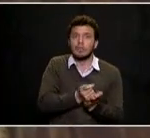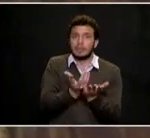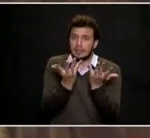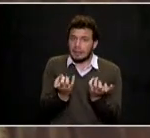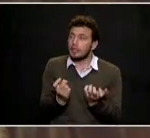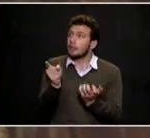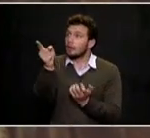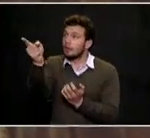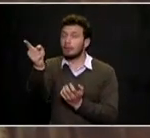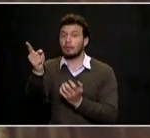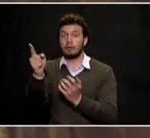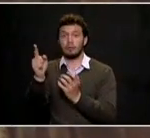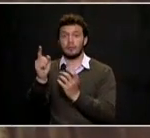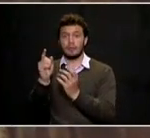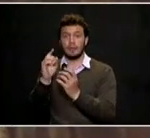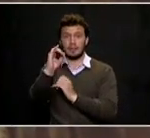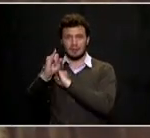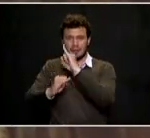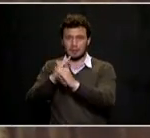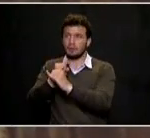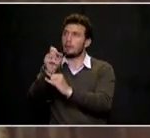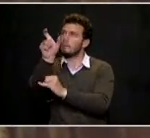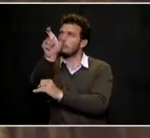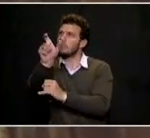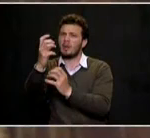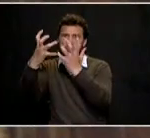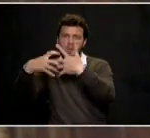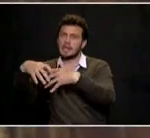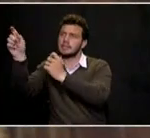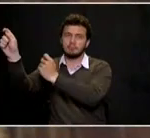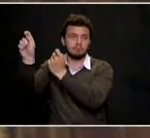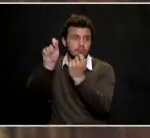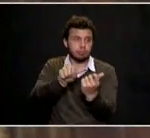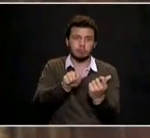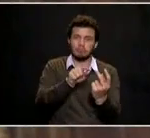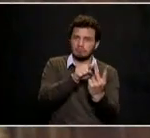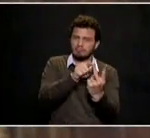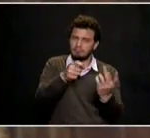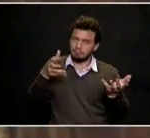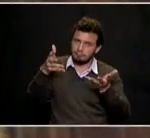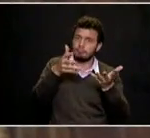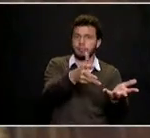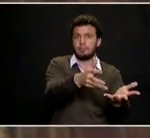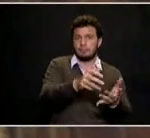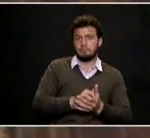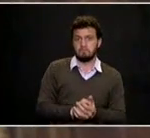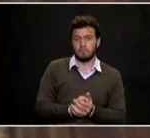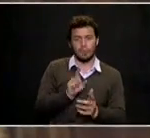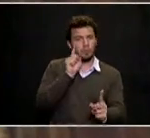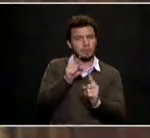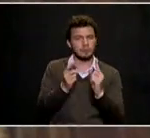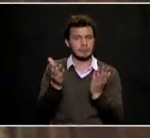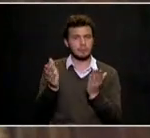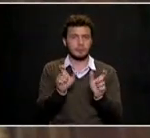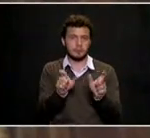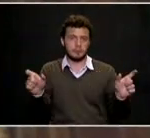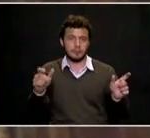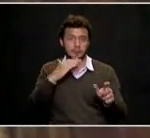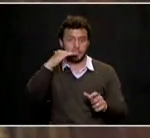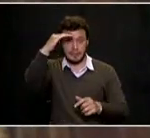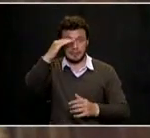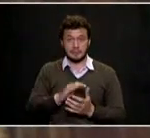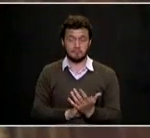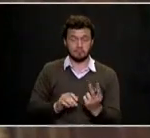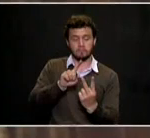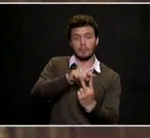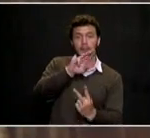y podamos tener mejor servicio para los medellinenses en cuanto a metro salud el sueño que tenemos aplazado está en un gran hospital en el norte